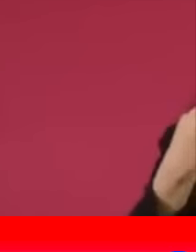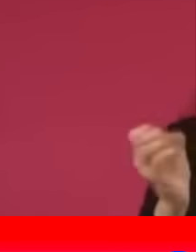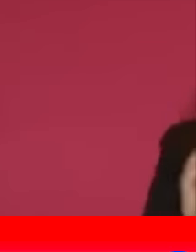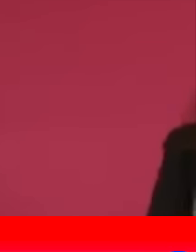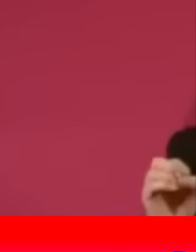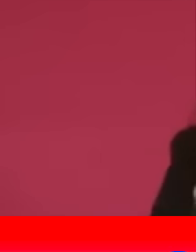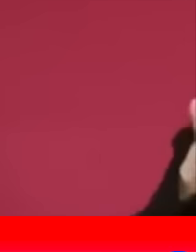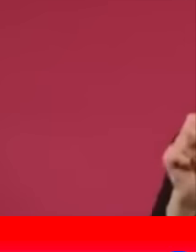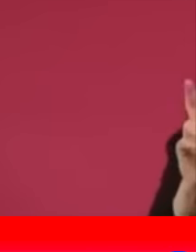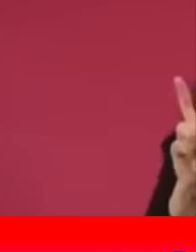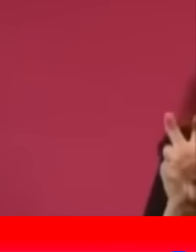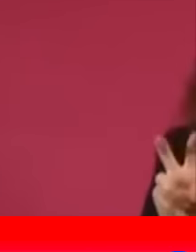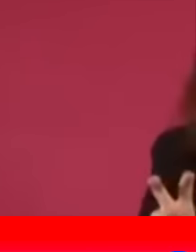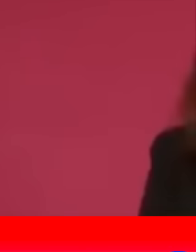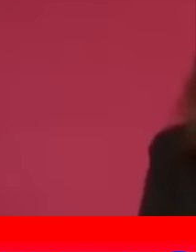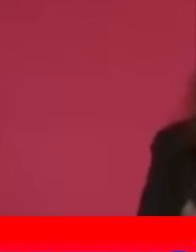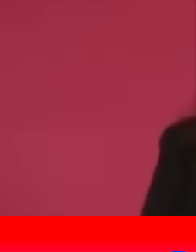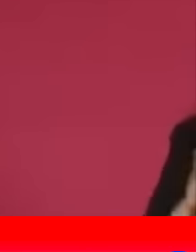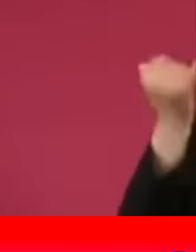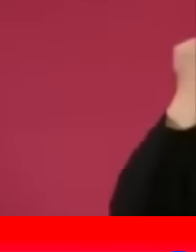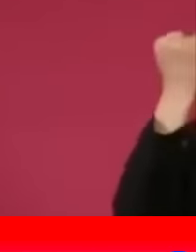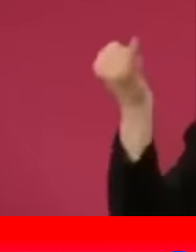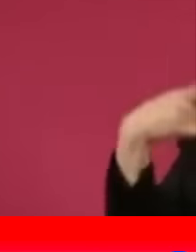decir. Ahora,